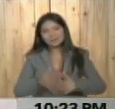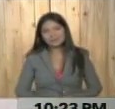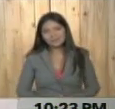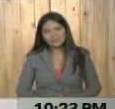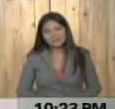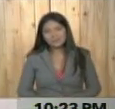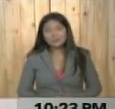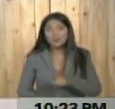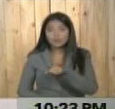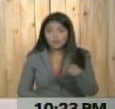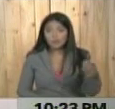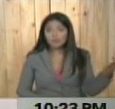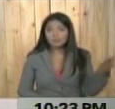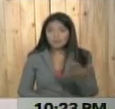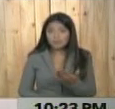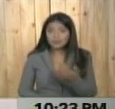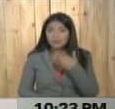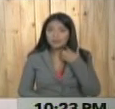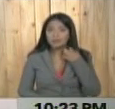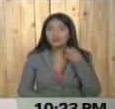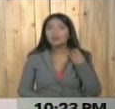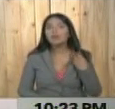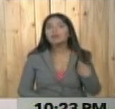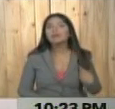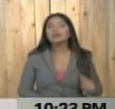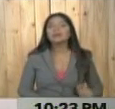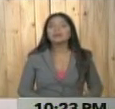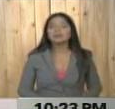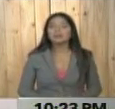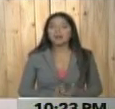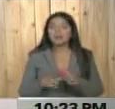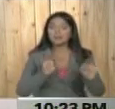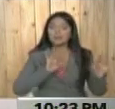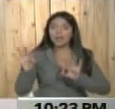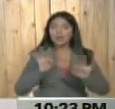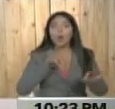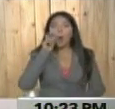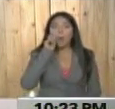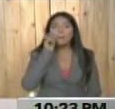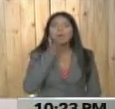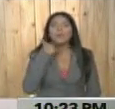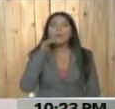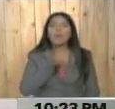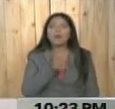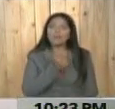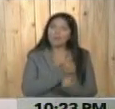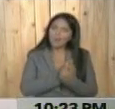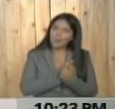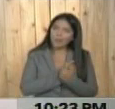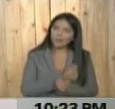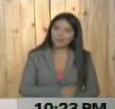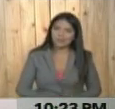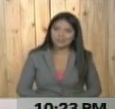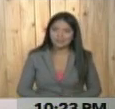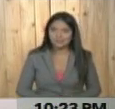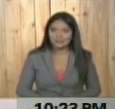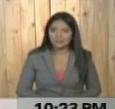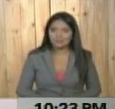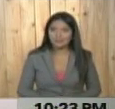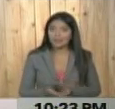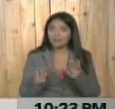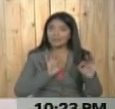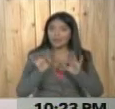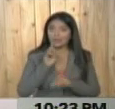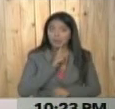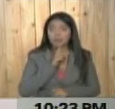Han traído una obra del gran Lorca. Lorca Muere de Amor. ¿Verdad, David? Bueno, si